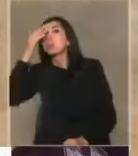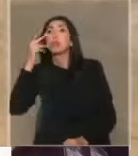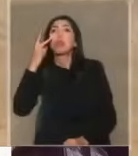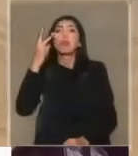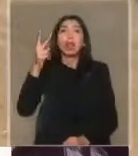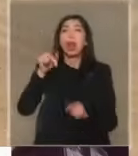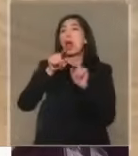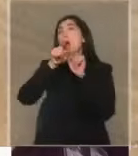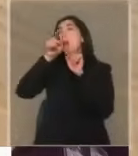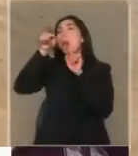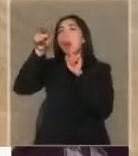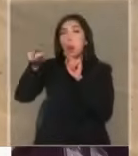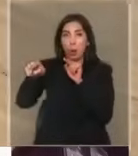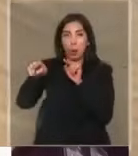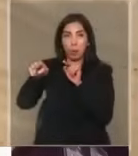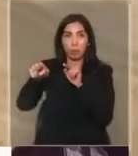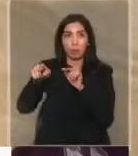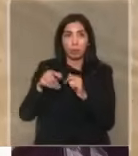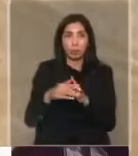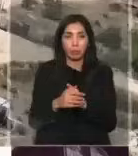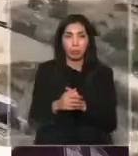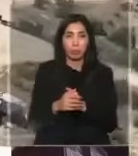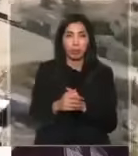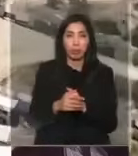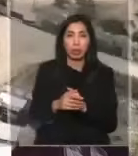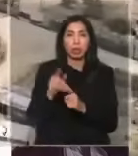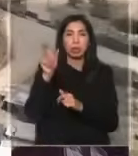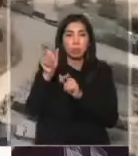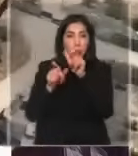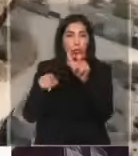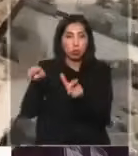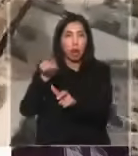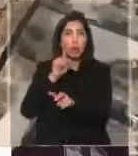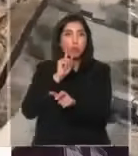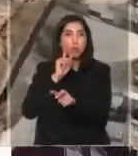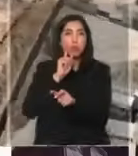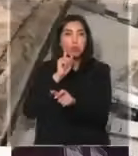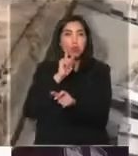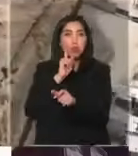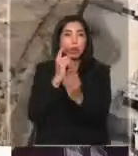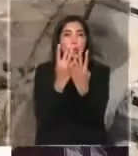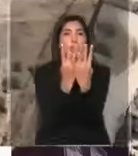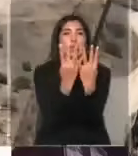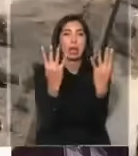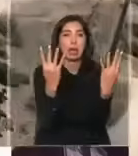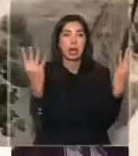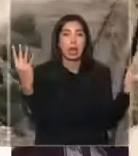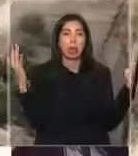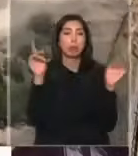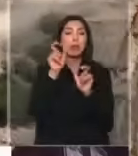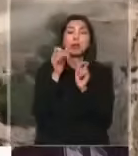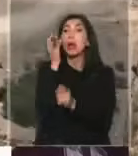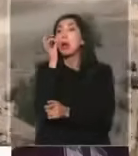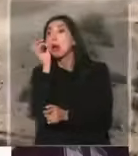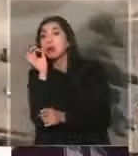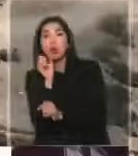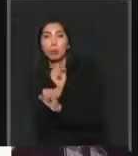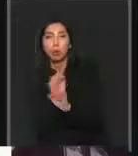Quienes regentan esta escombrera se han preocupado en instalar varios metros de un cierre que evita cualquier mirada